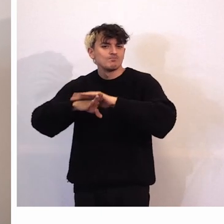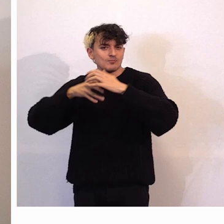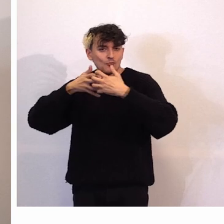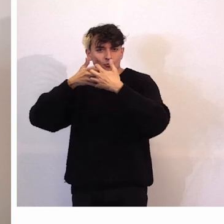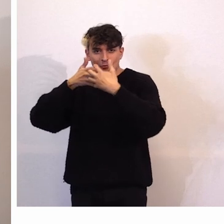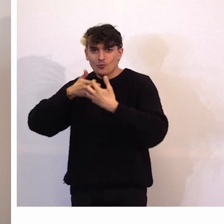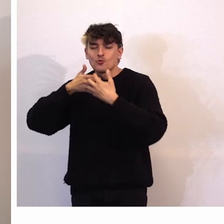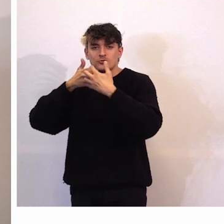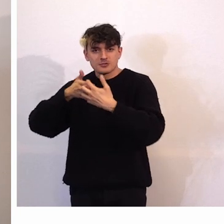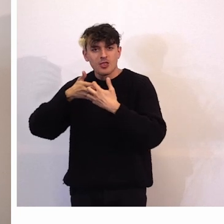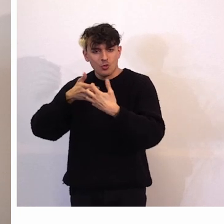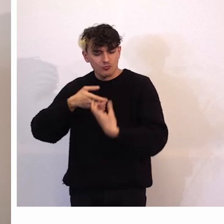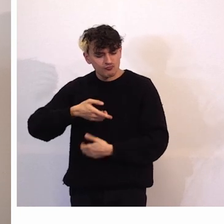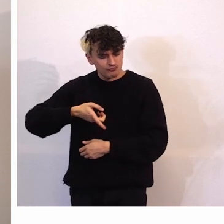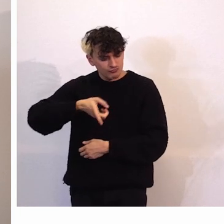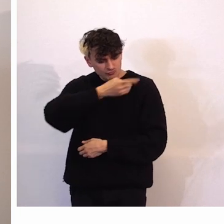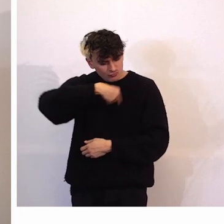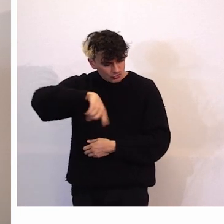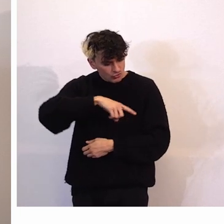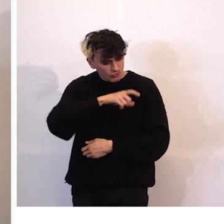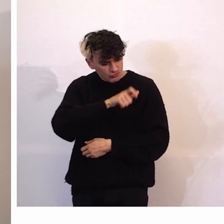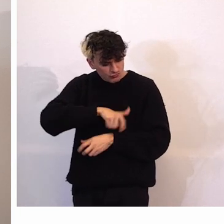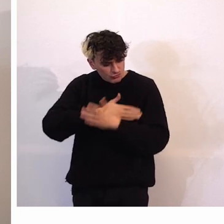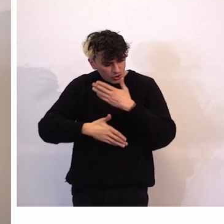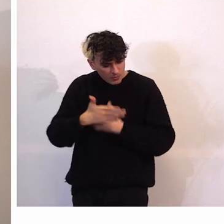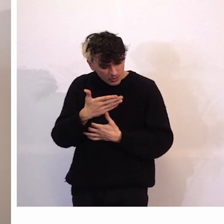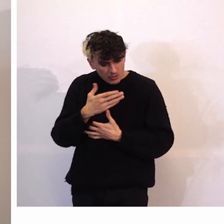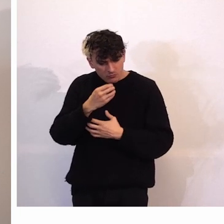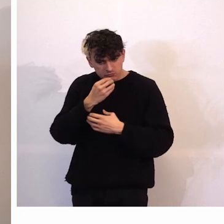luchando en nombre de todos y todas nosotras.